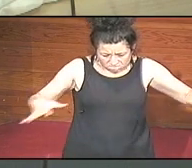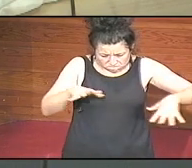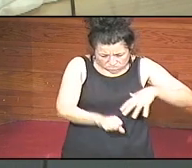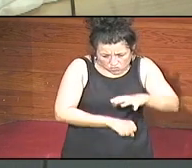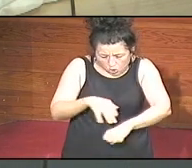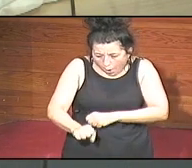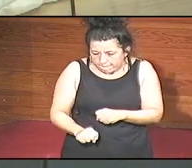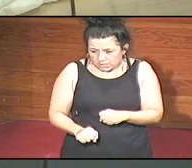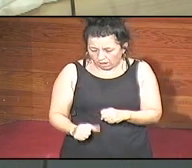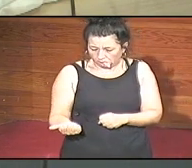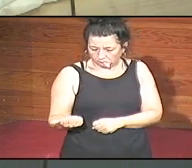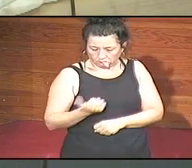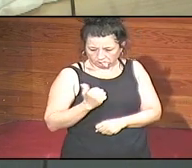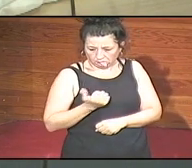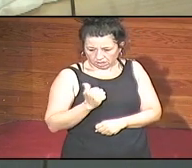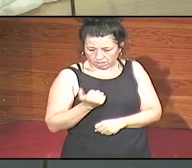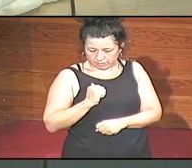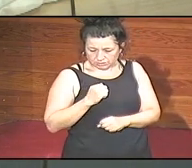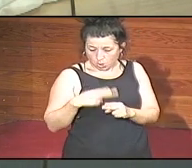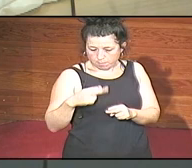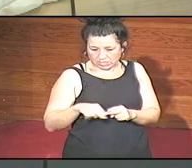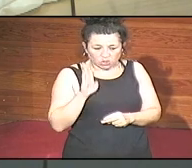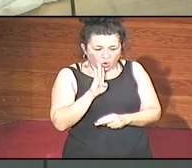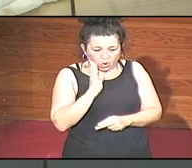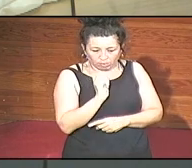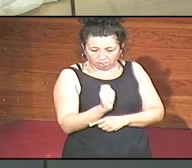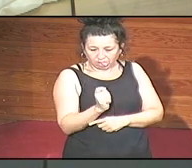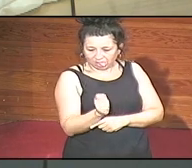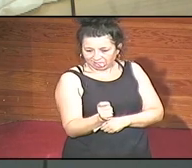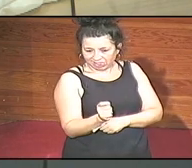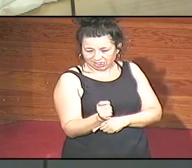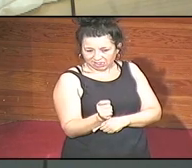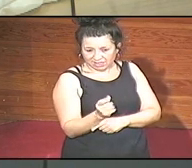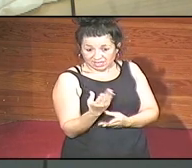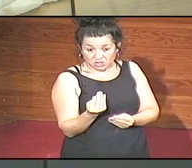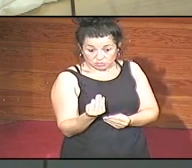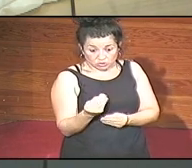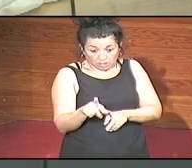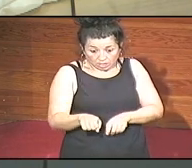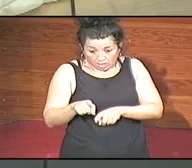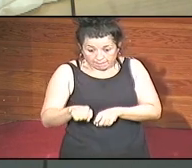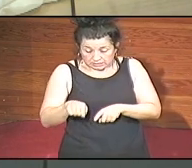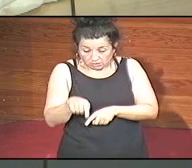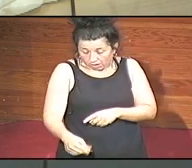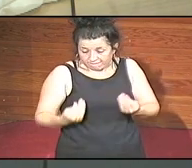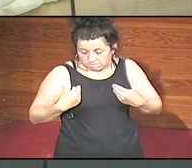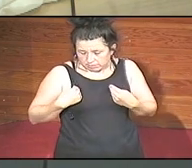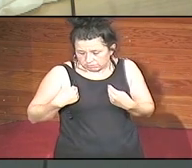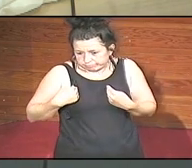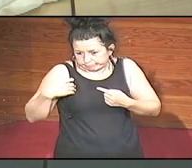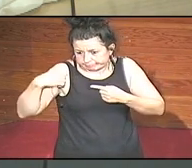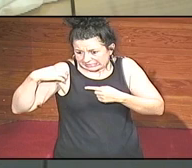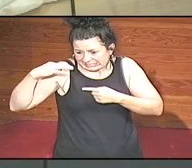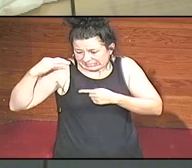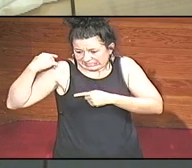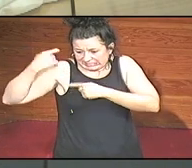de pagar a políticos corruptos y de que muchos campesinos que vivían allí desde hacía generaciones